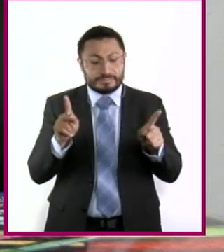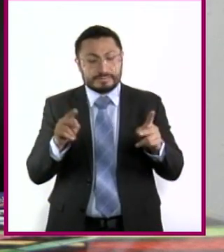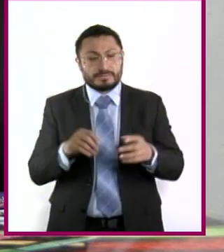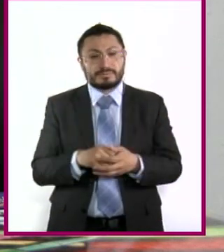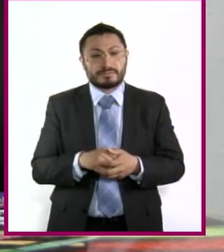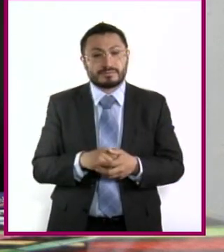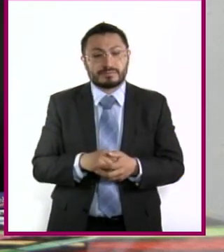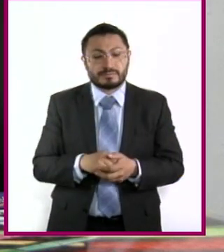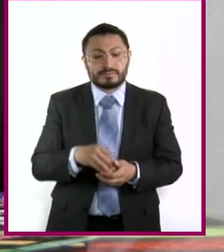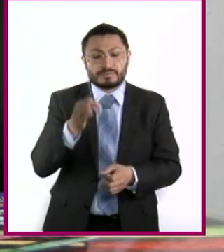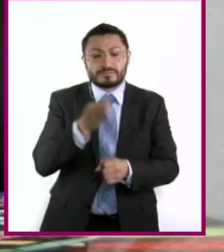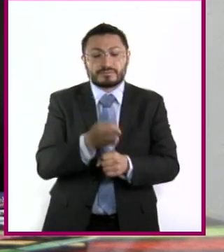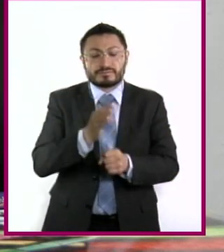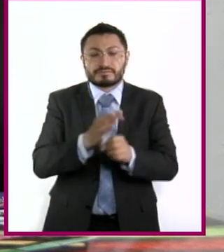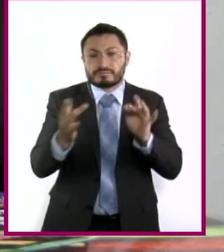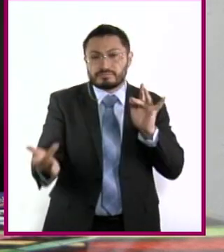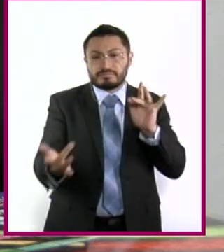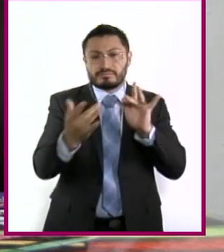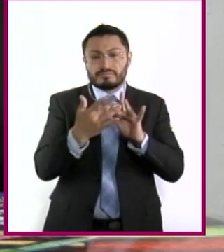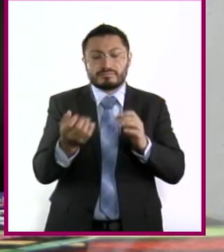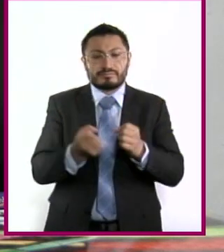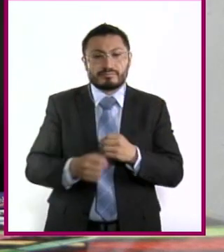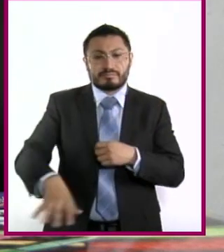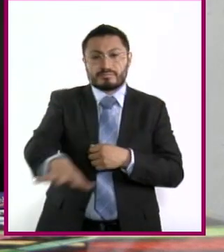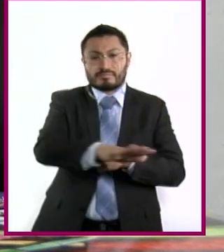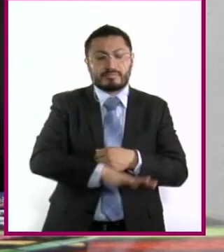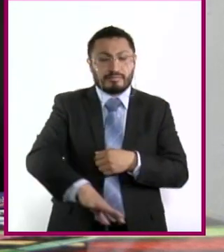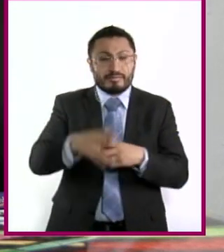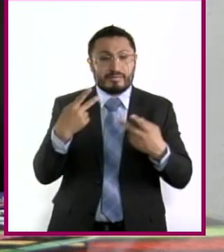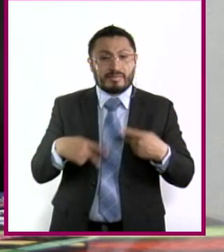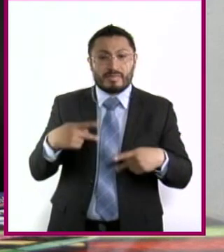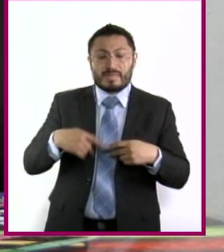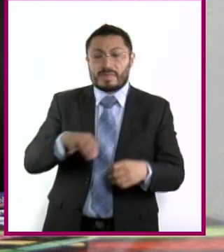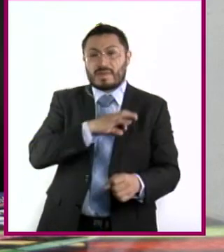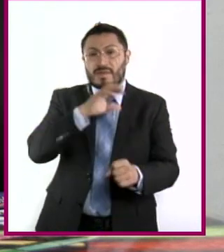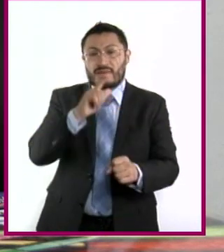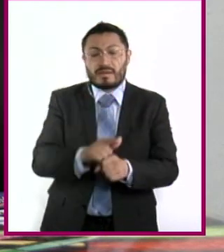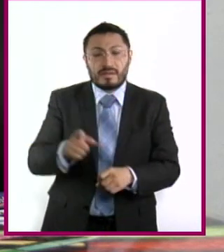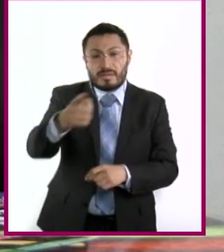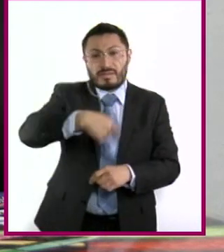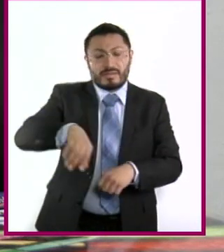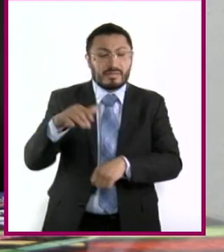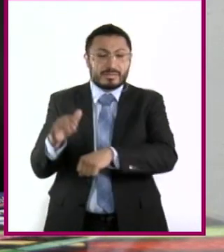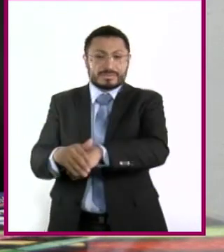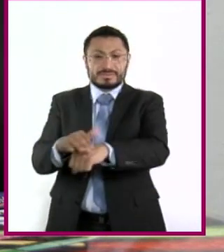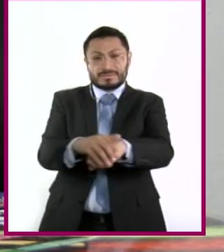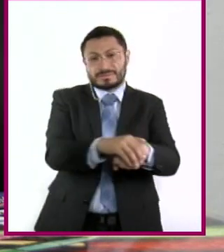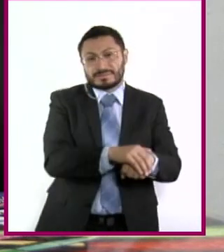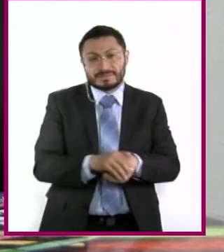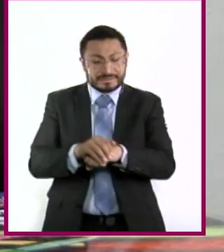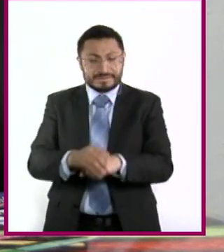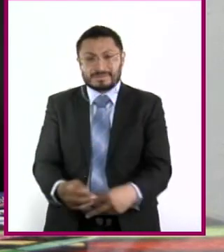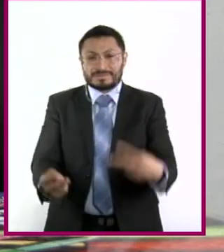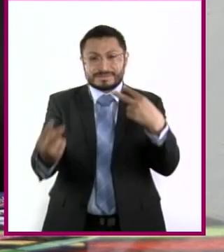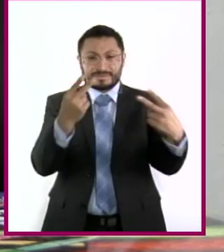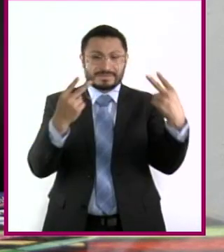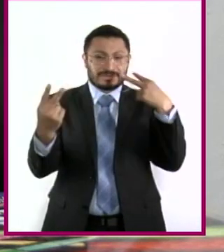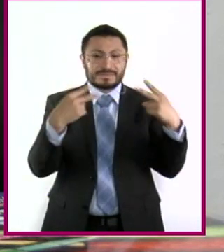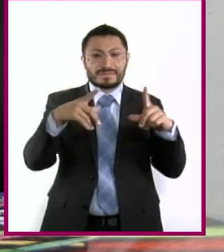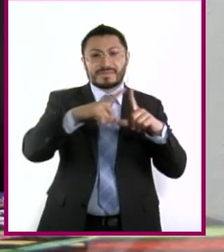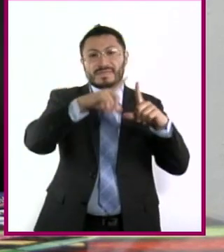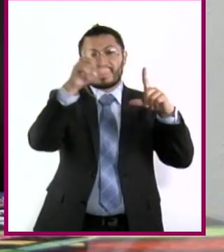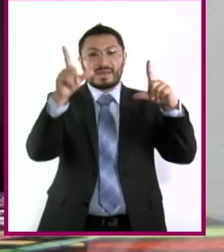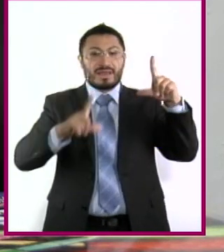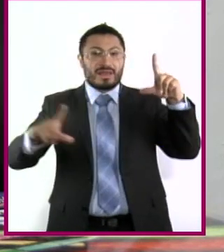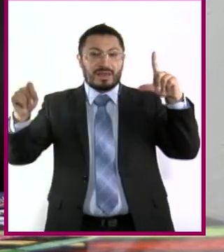Ha llegado el momento de conectar con la sociedad, específicamente con aquellas amigas y amigos que nos ven a lo largo y ancho de